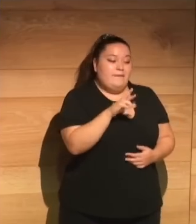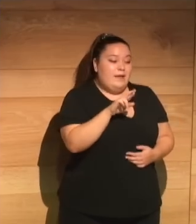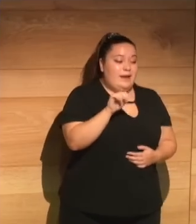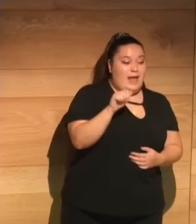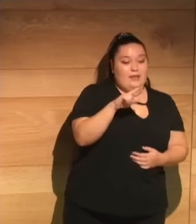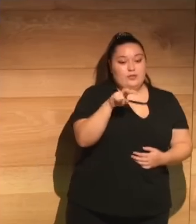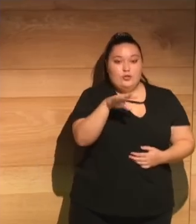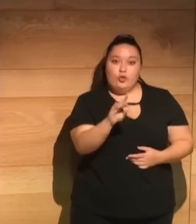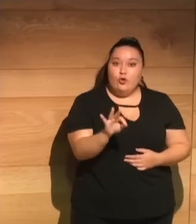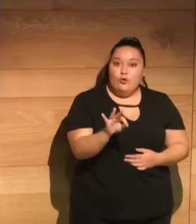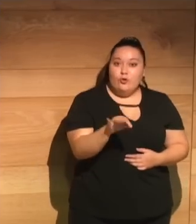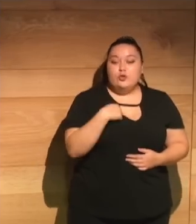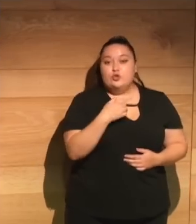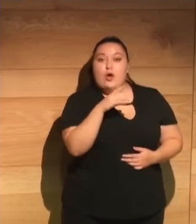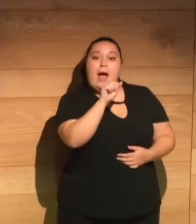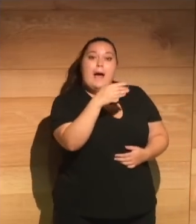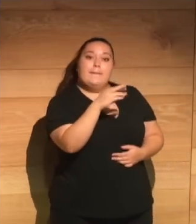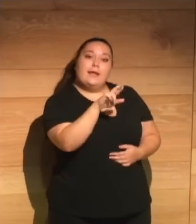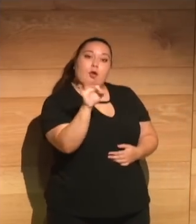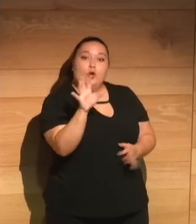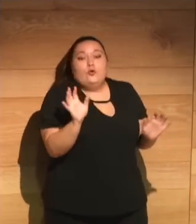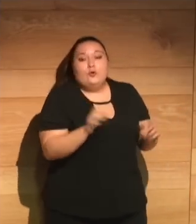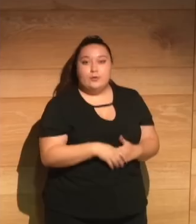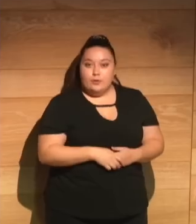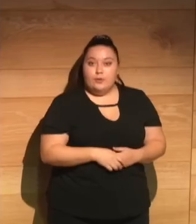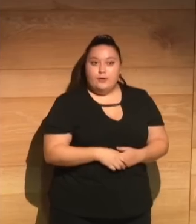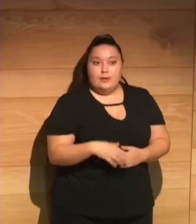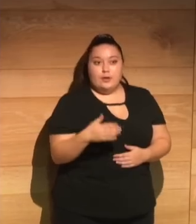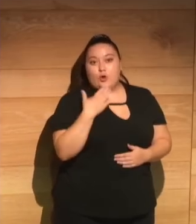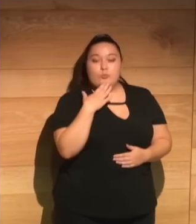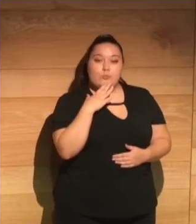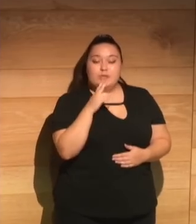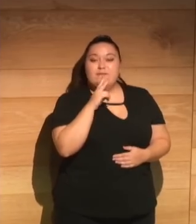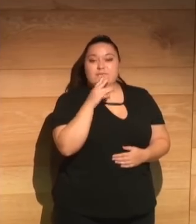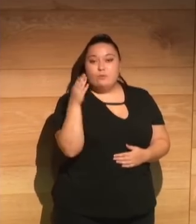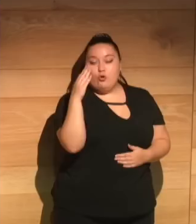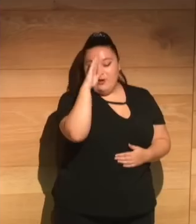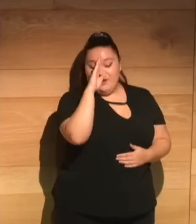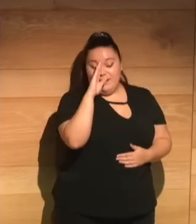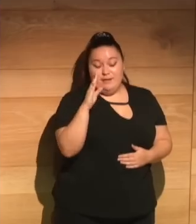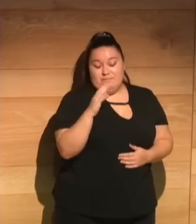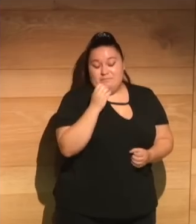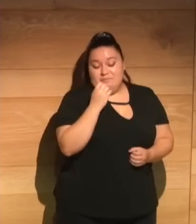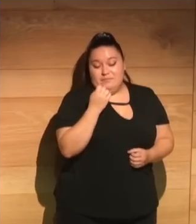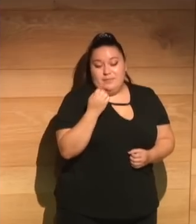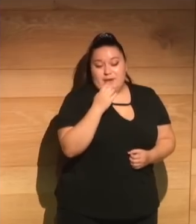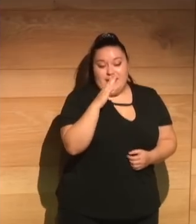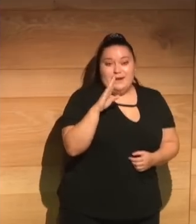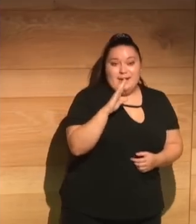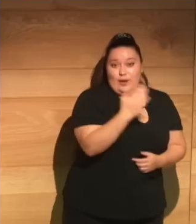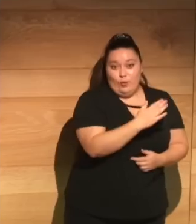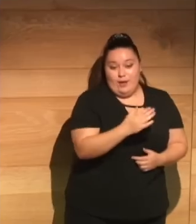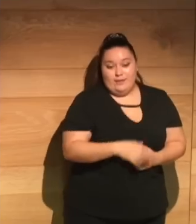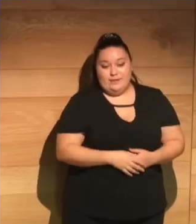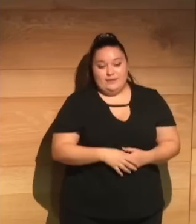aberro. Pues aquí aberra, estoy, aberrando. Sí, es con lo cual, vemos que en todos los campos... Regular. Del... ¿Te vienes a casa y aberramos? O sea, a lo mejor es irregular. Estamos